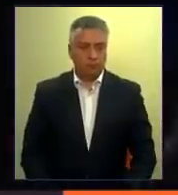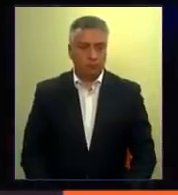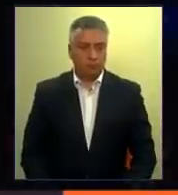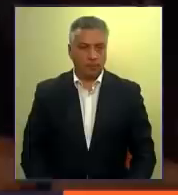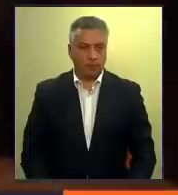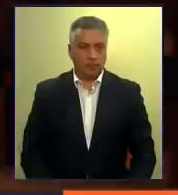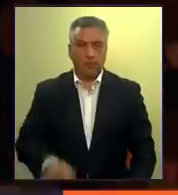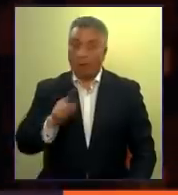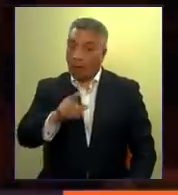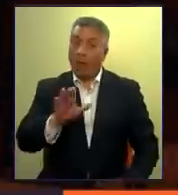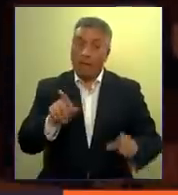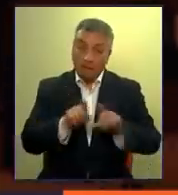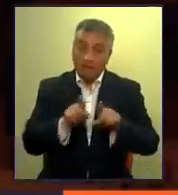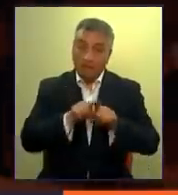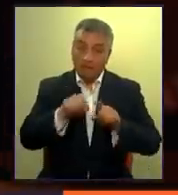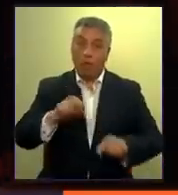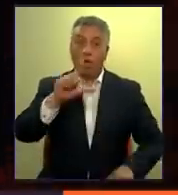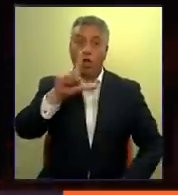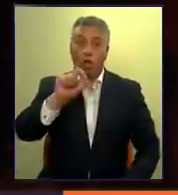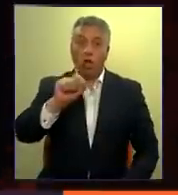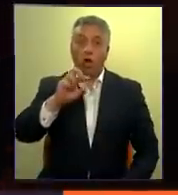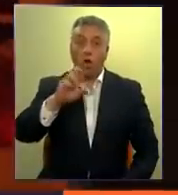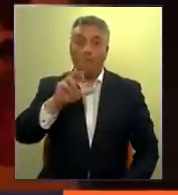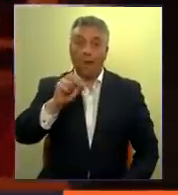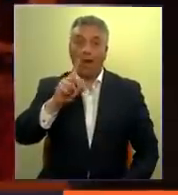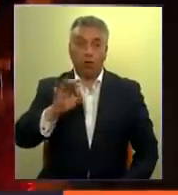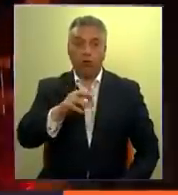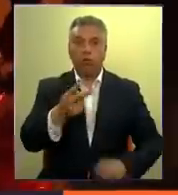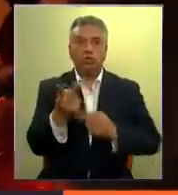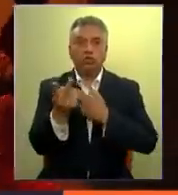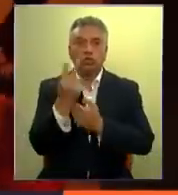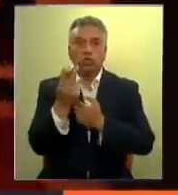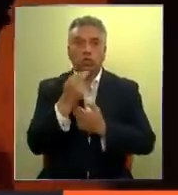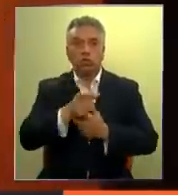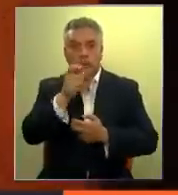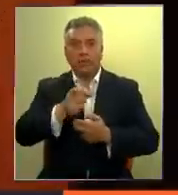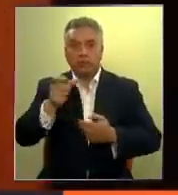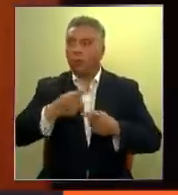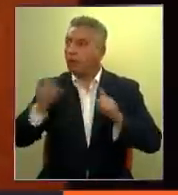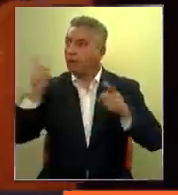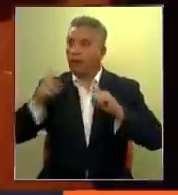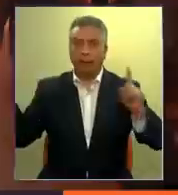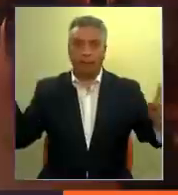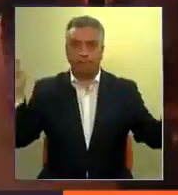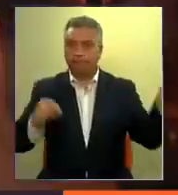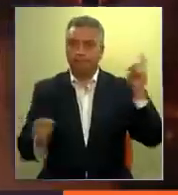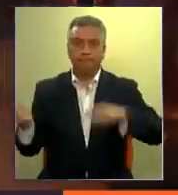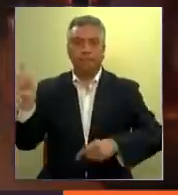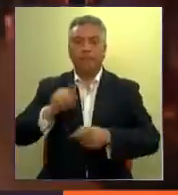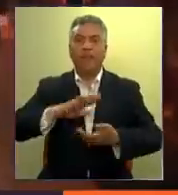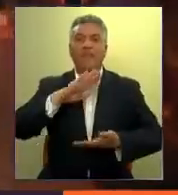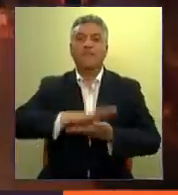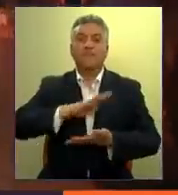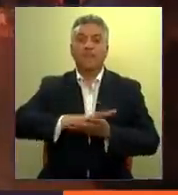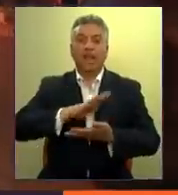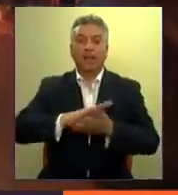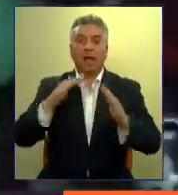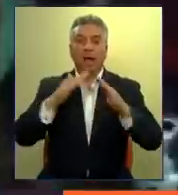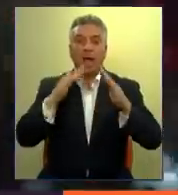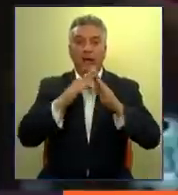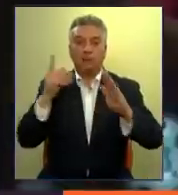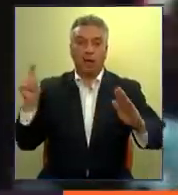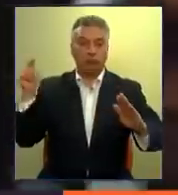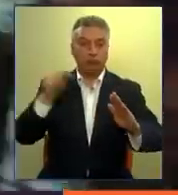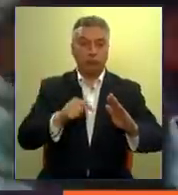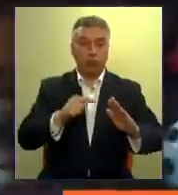Así pasó, por ejemplo, en Loprado. 12 personas de distintas comunas habían asistido a una fiesta en un domicilio particular.